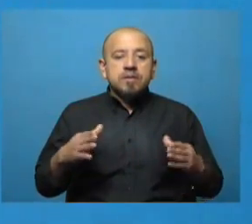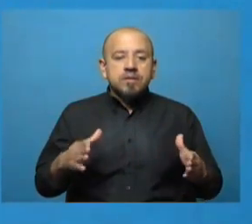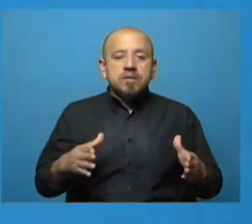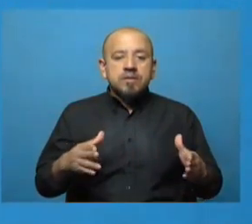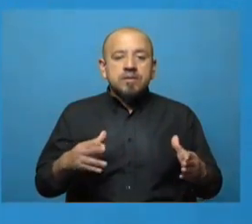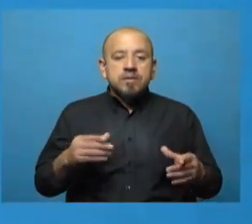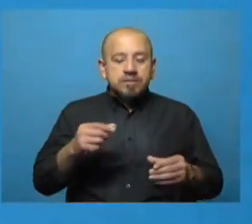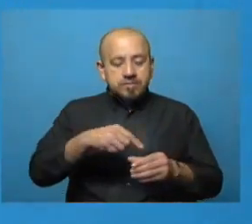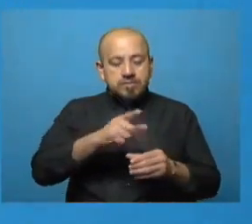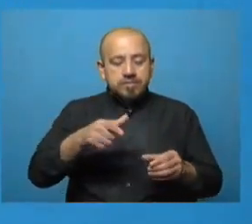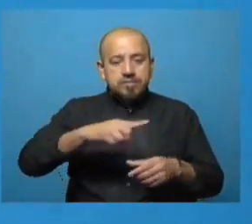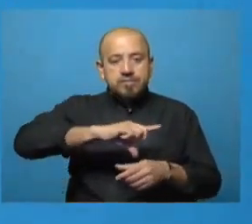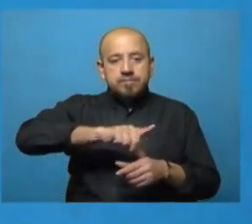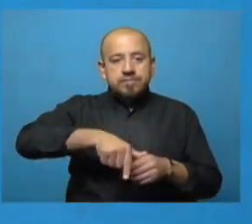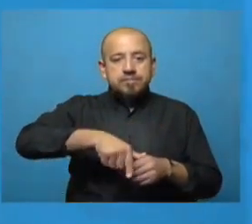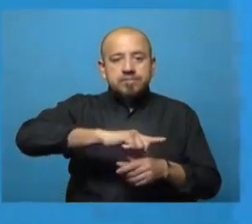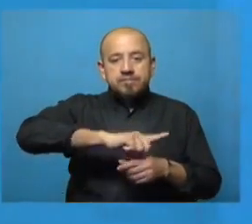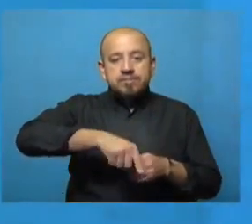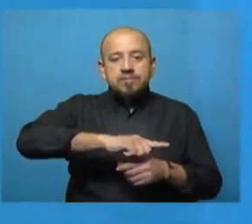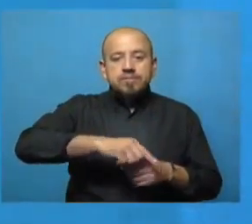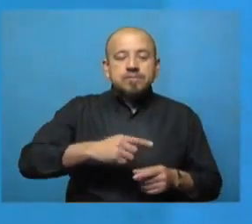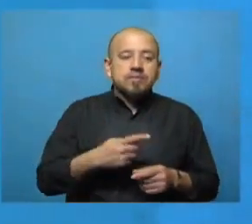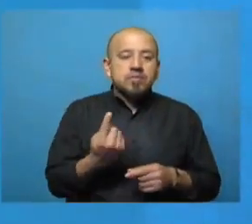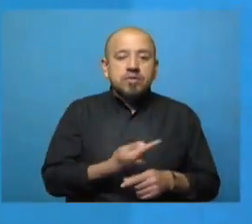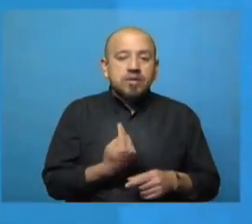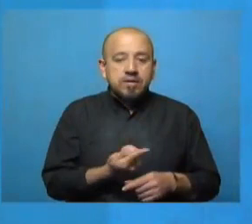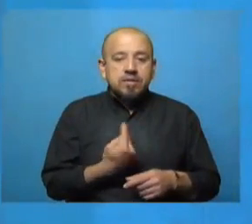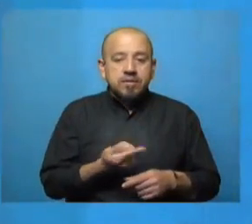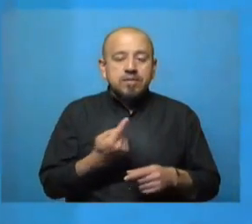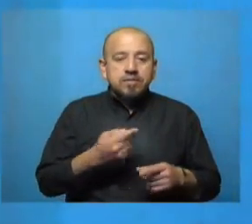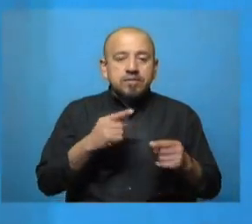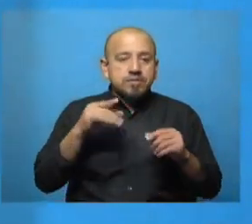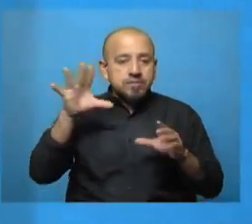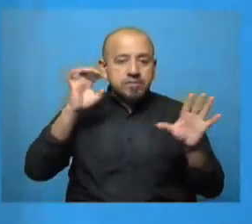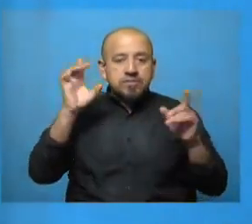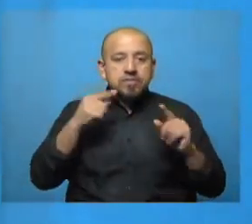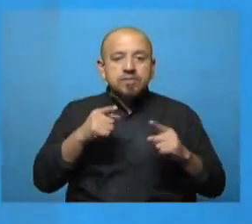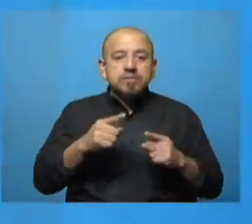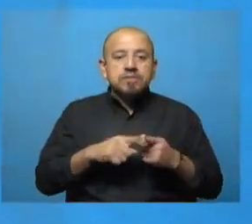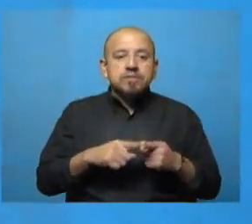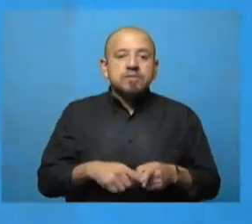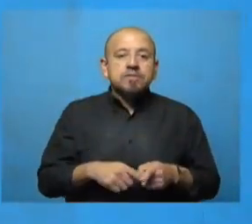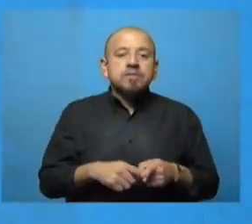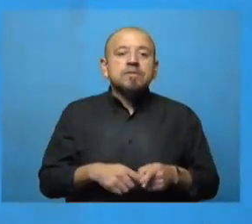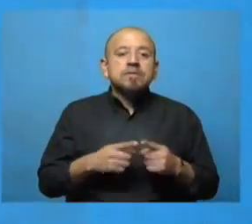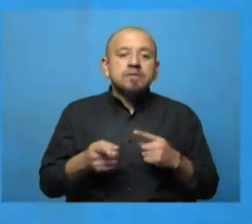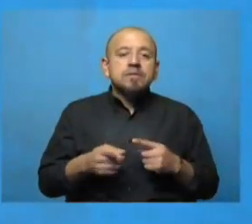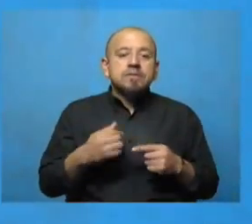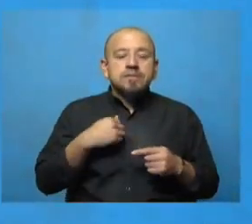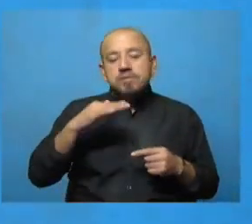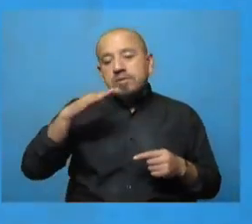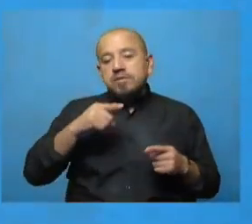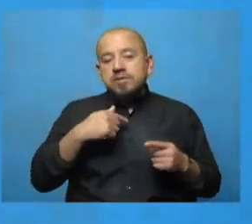esa púa pesada Y esa cosa que iba giraba rapidísimo y suena rarísimo Era realmente raro para mí que era chico no